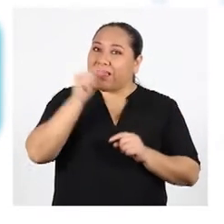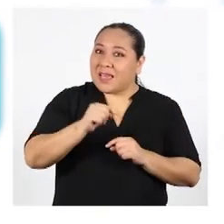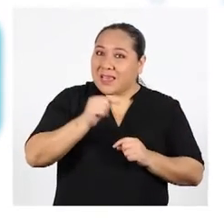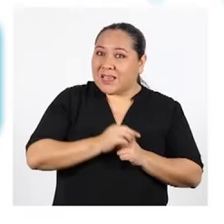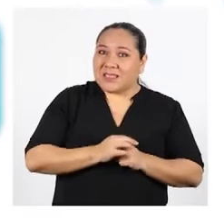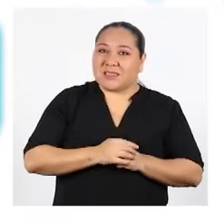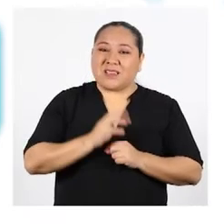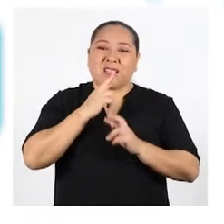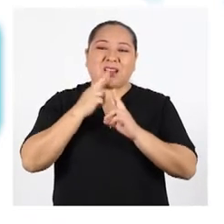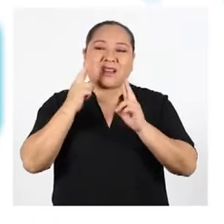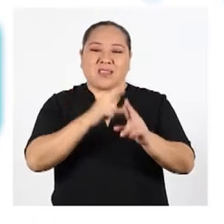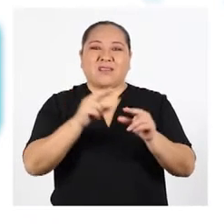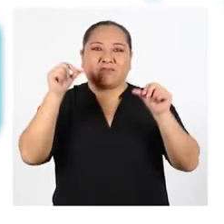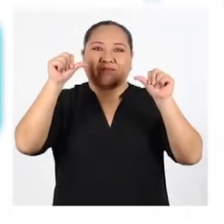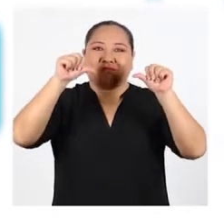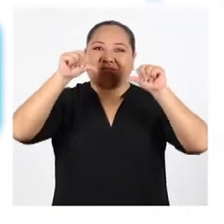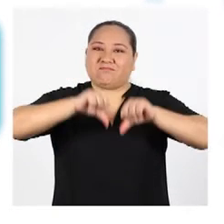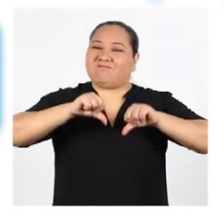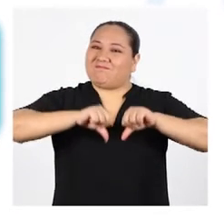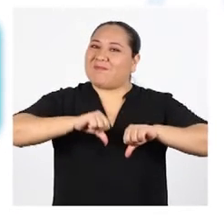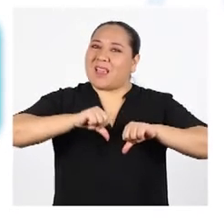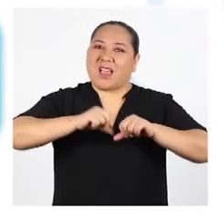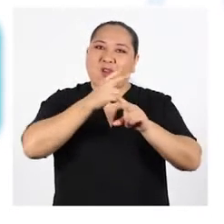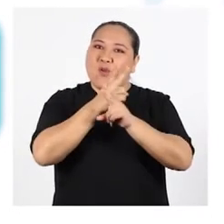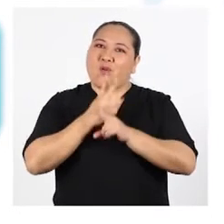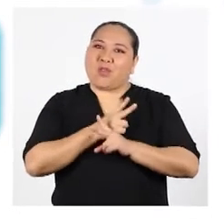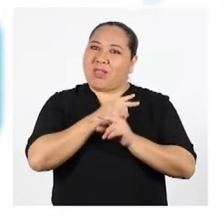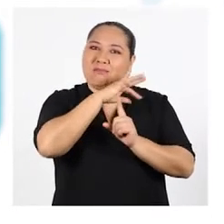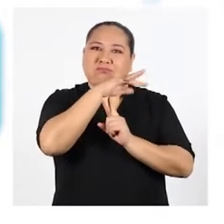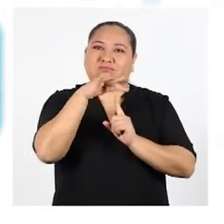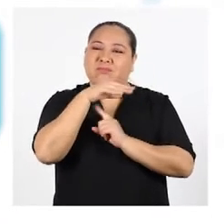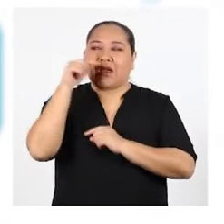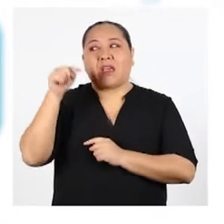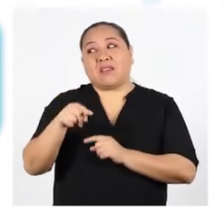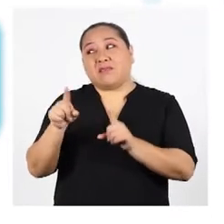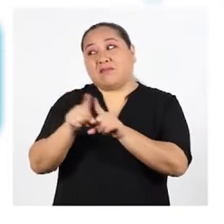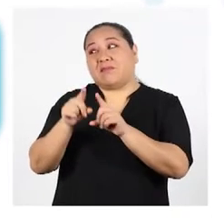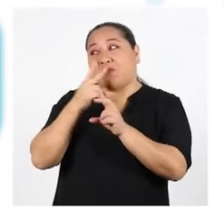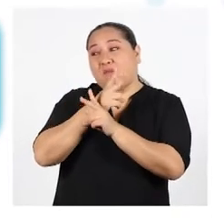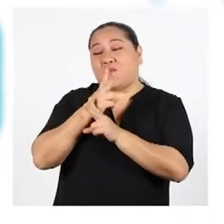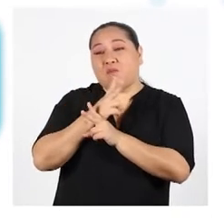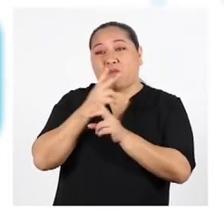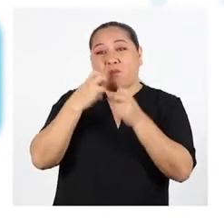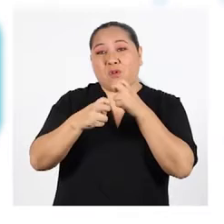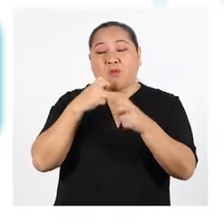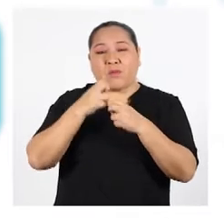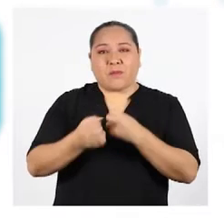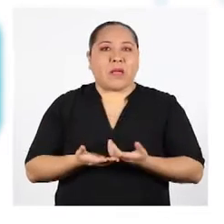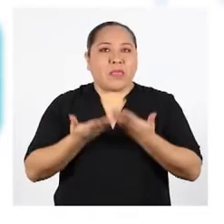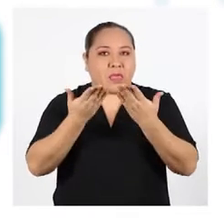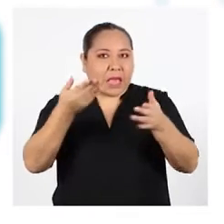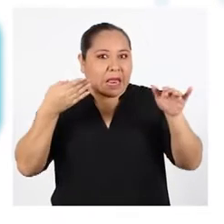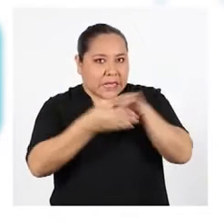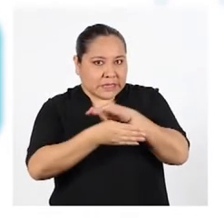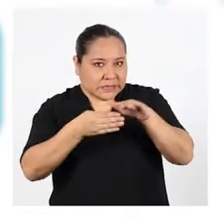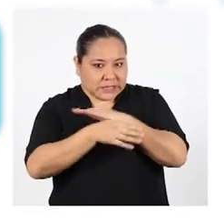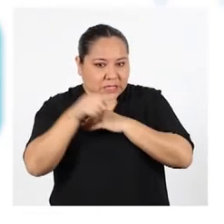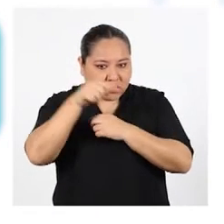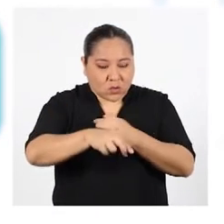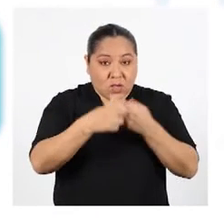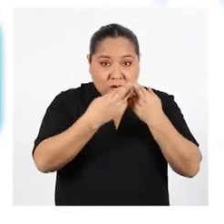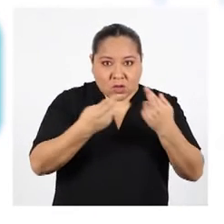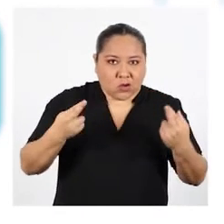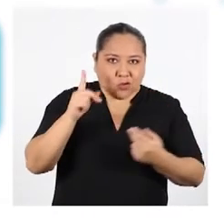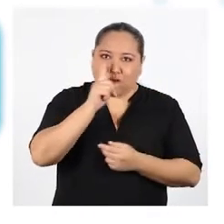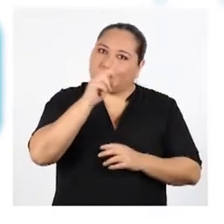de los más deteriorados en términos ambientales. Eso también es un problema. El generar acceso al